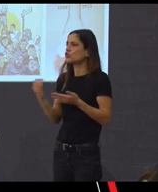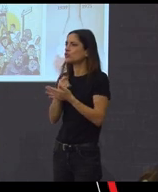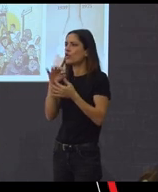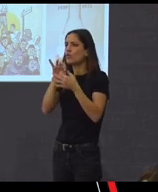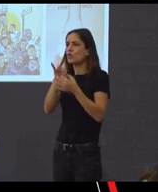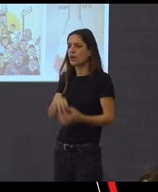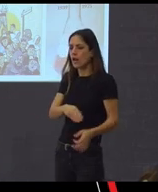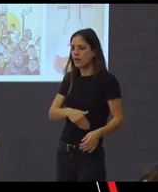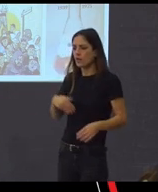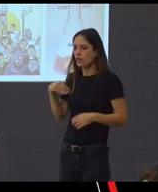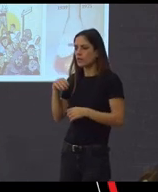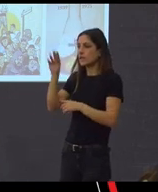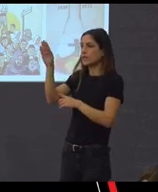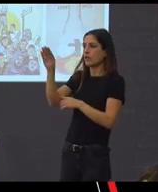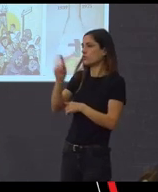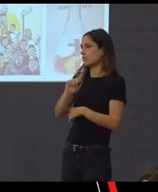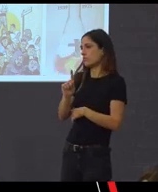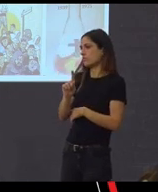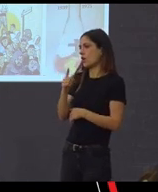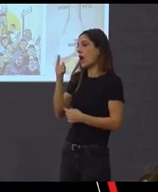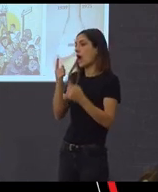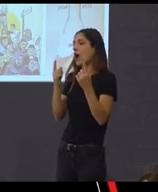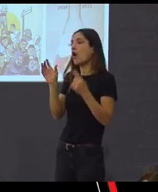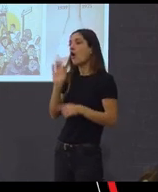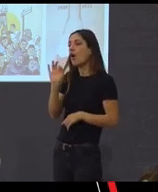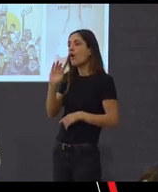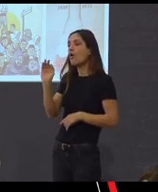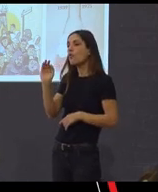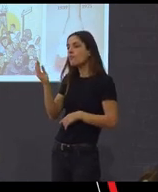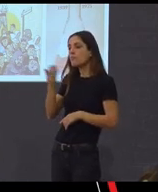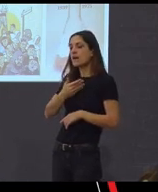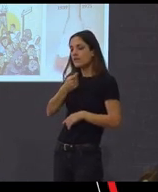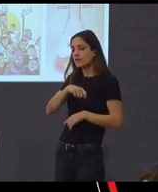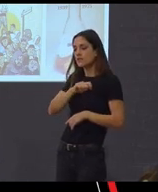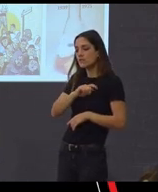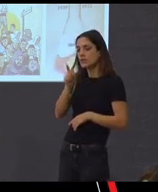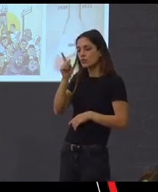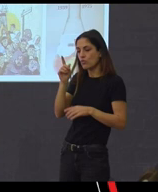son da dictadura, proceden do que facemos nos últimos 40 anos, porque a dictadura quedou